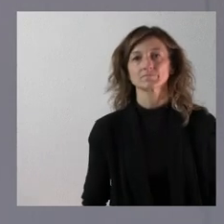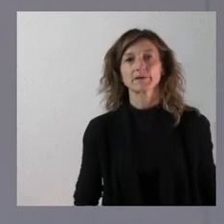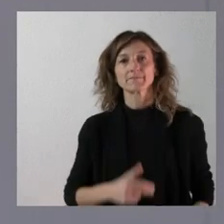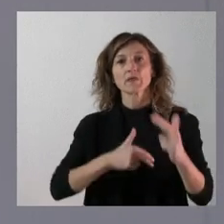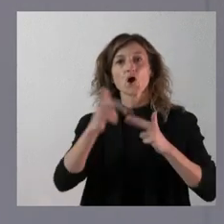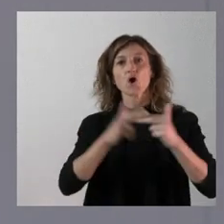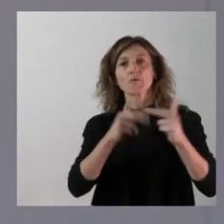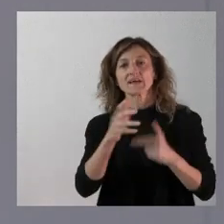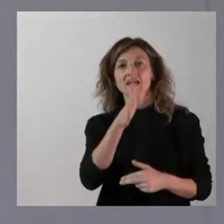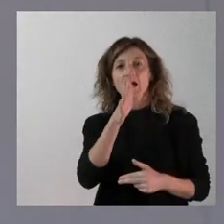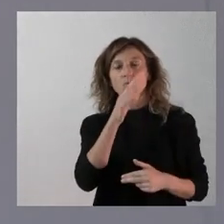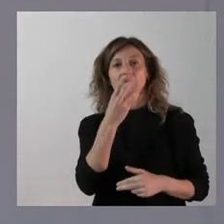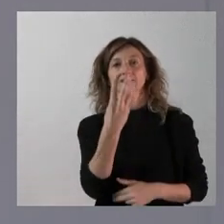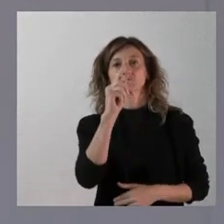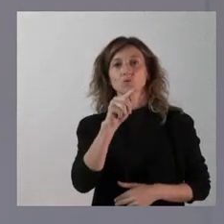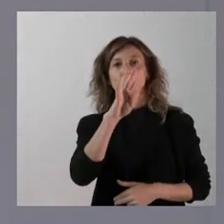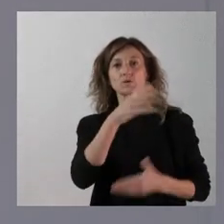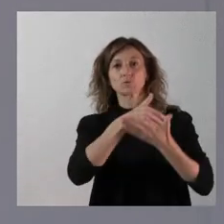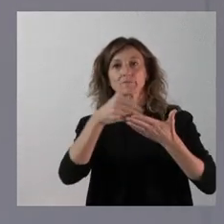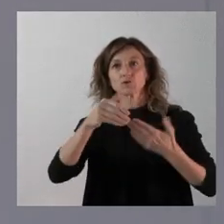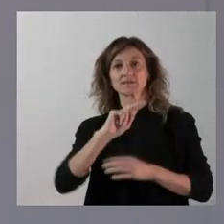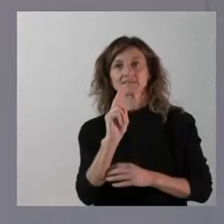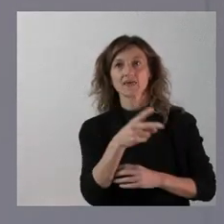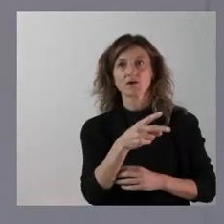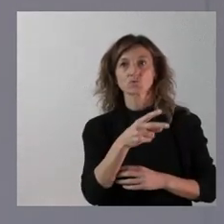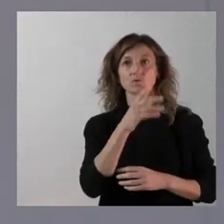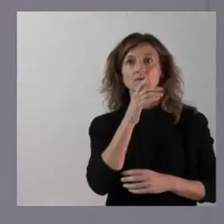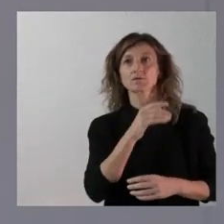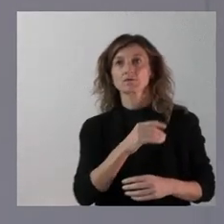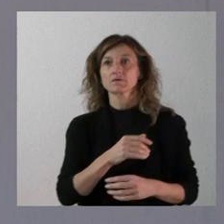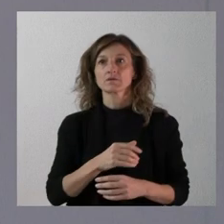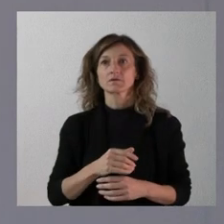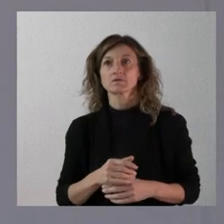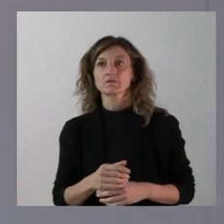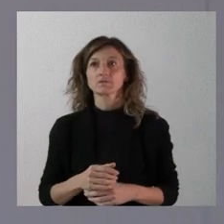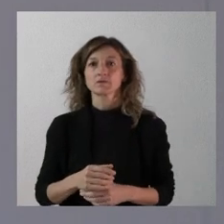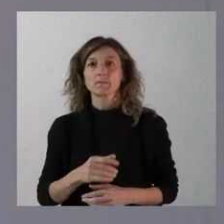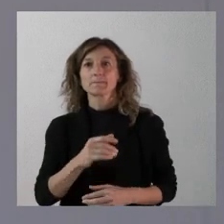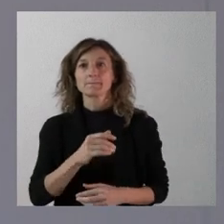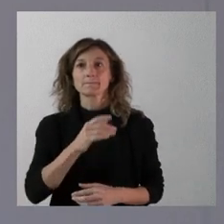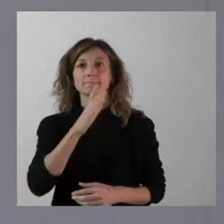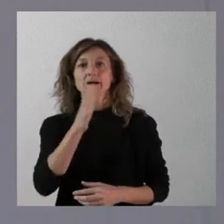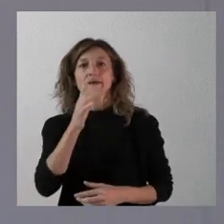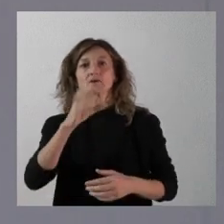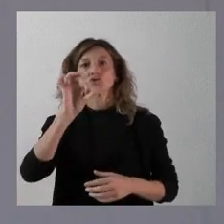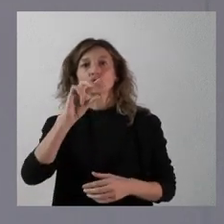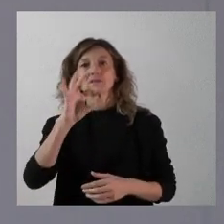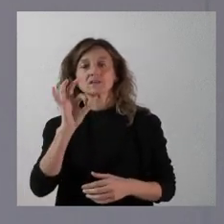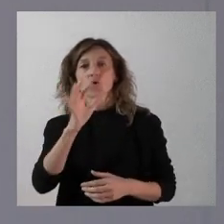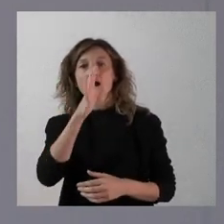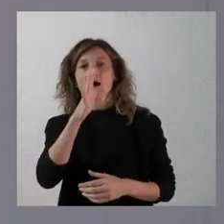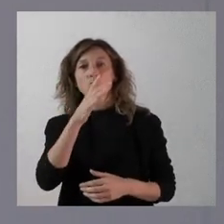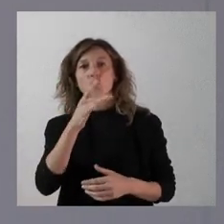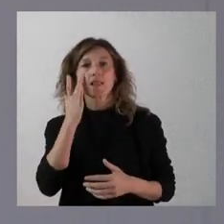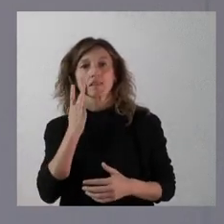aguas 3,4 millones de euros para sotillo de la adrada en concreto para una extracción tratamiento de agua potable